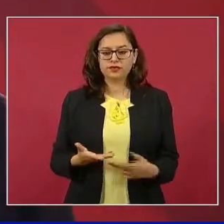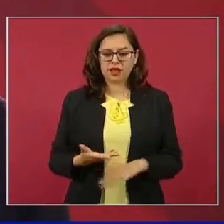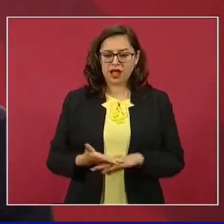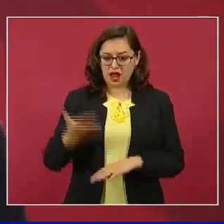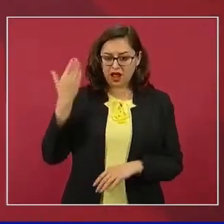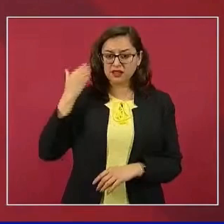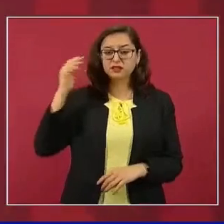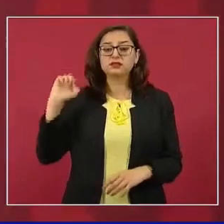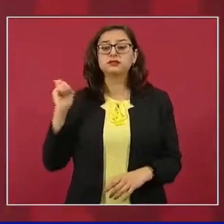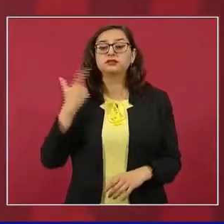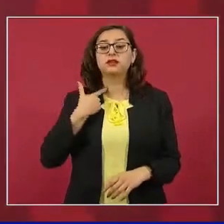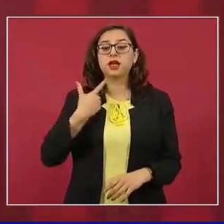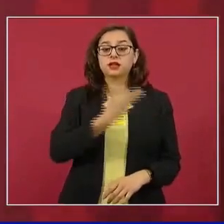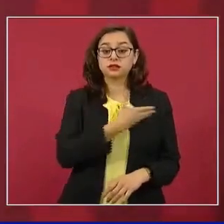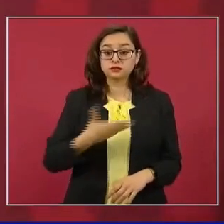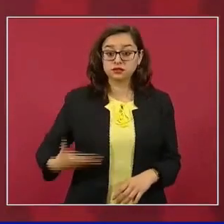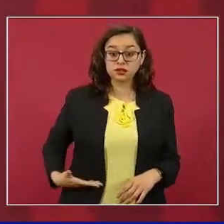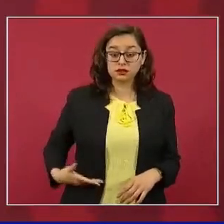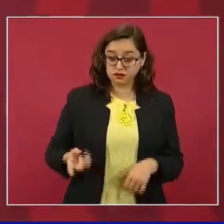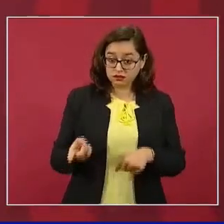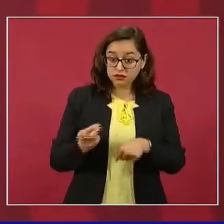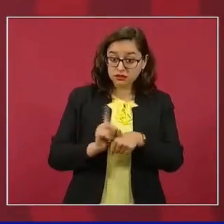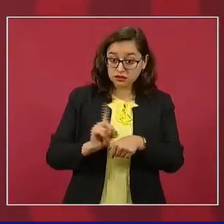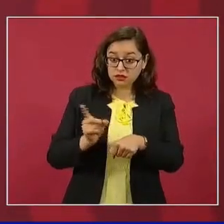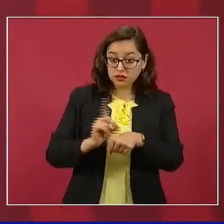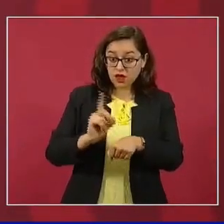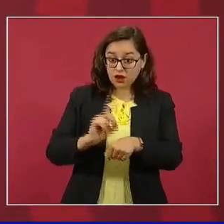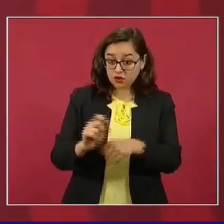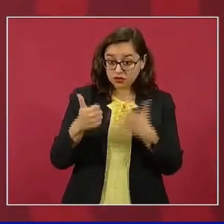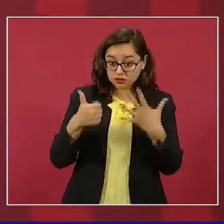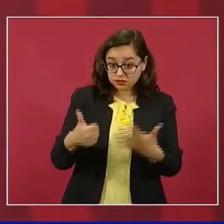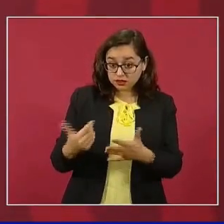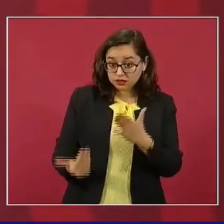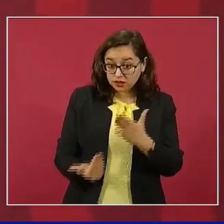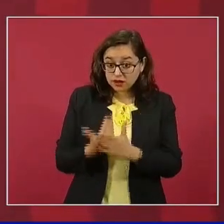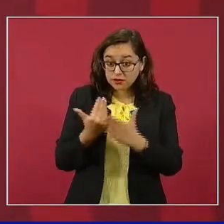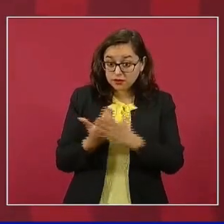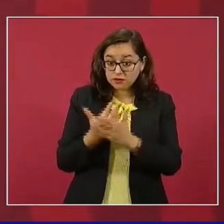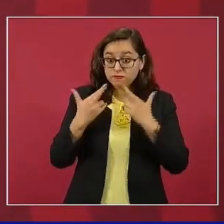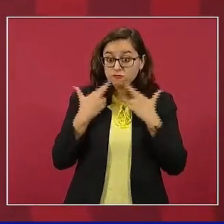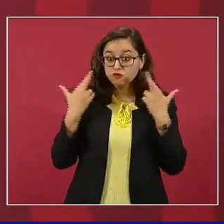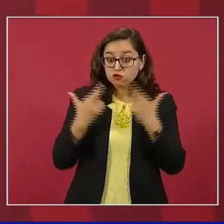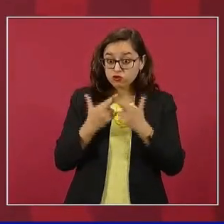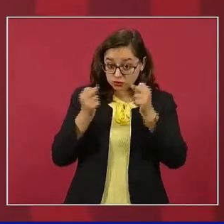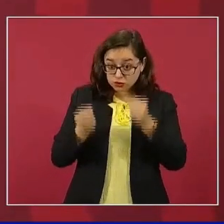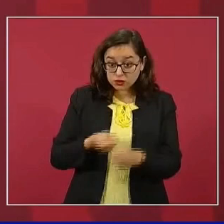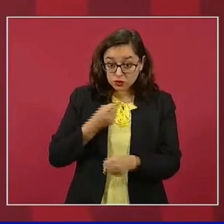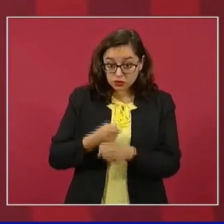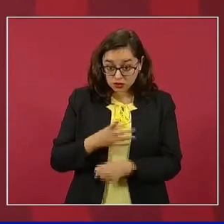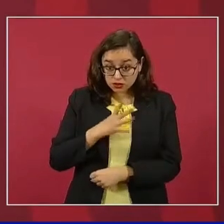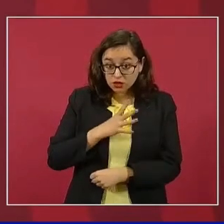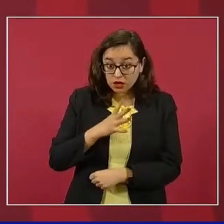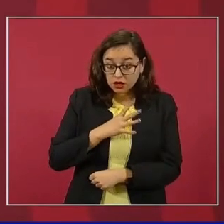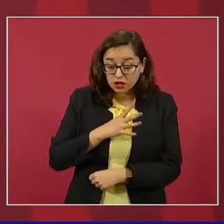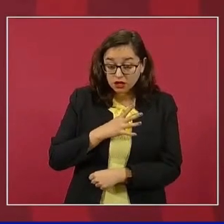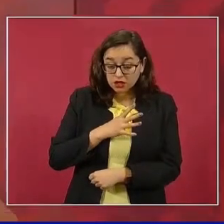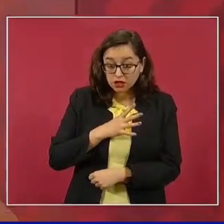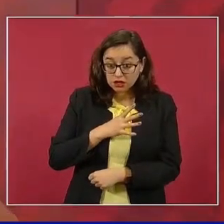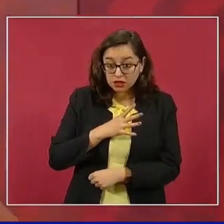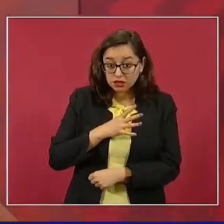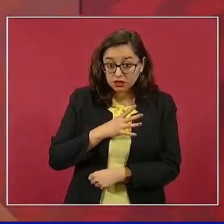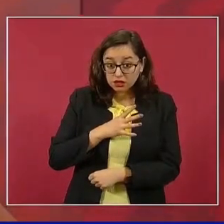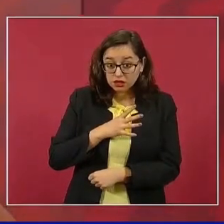mañana de seguridad todos los días, o había reuniones de